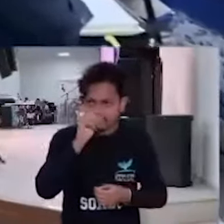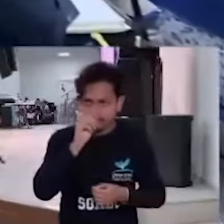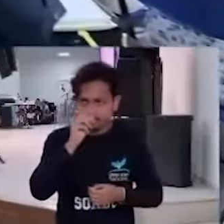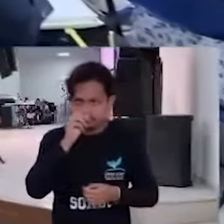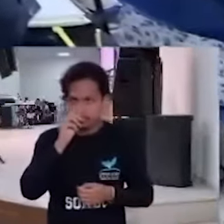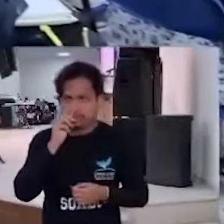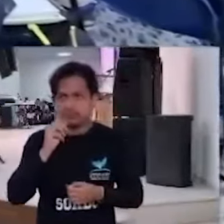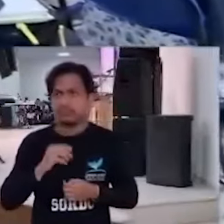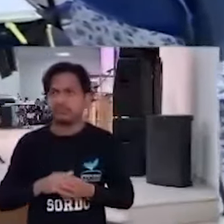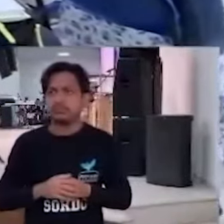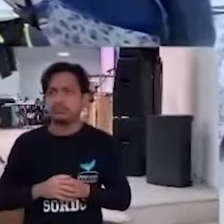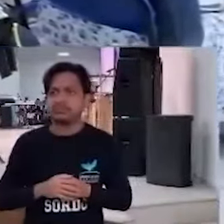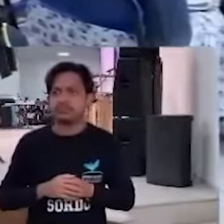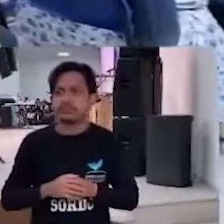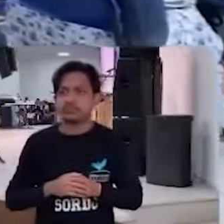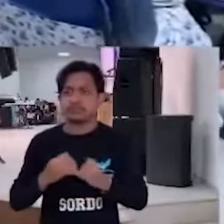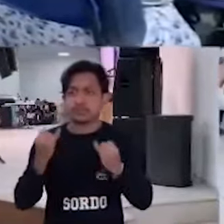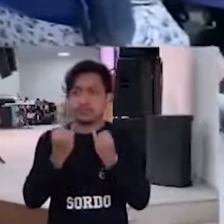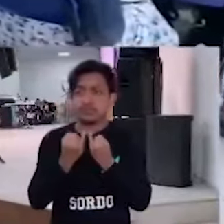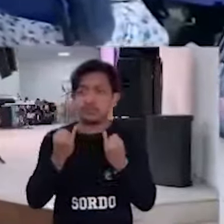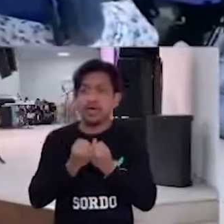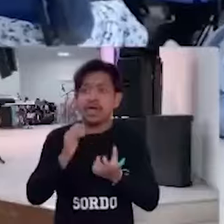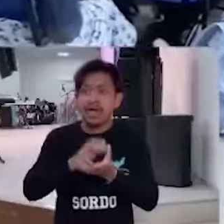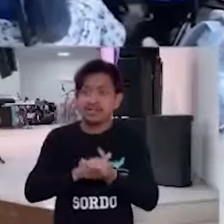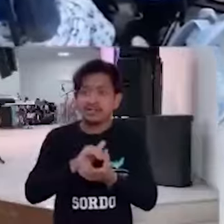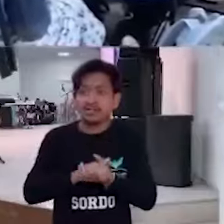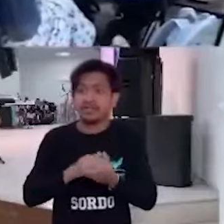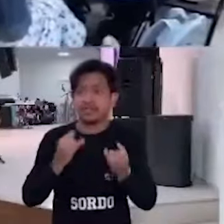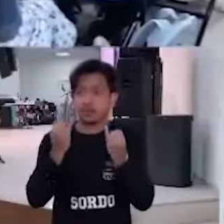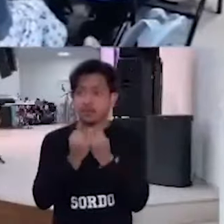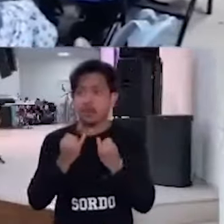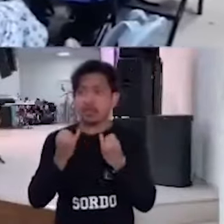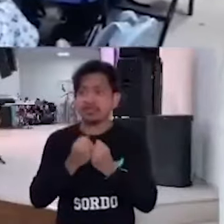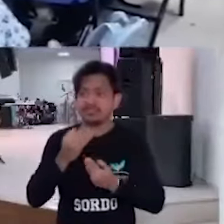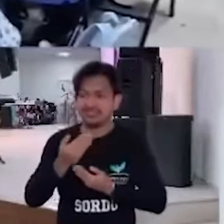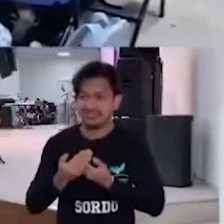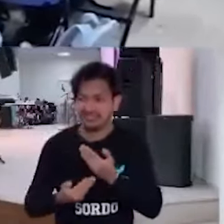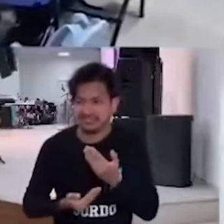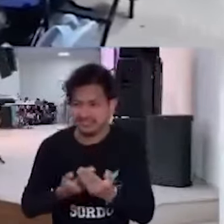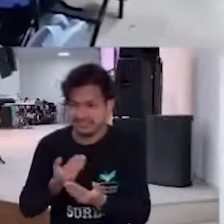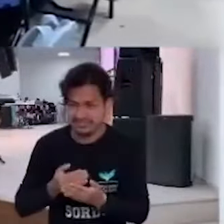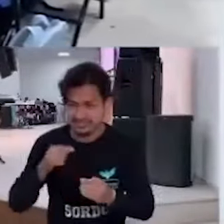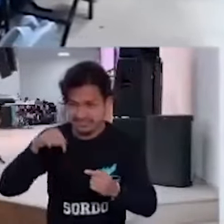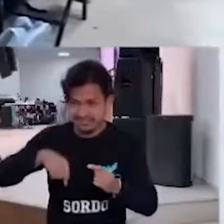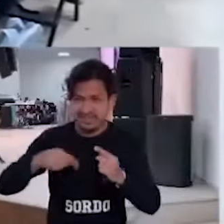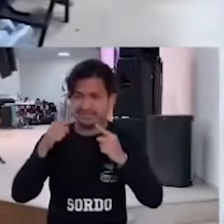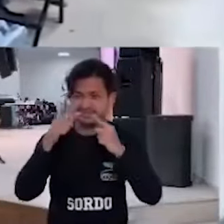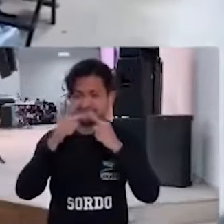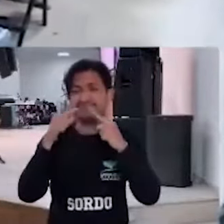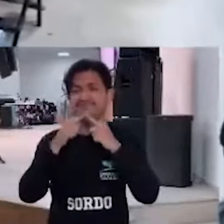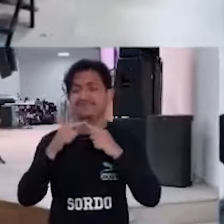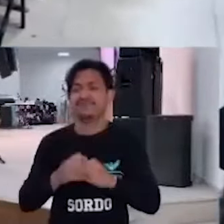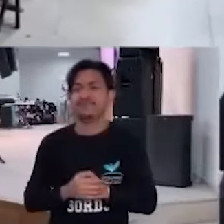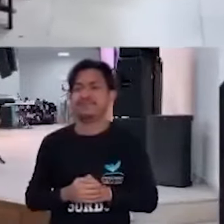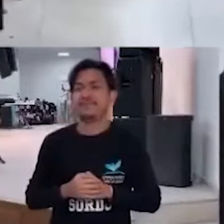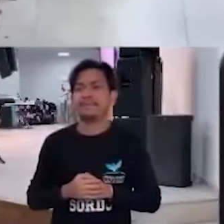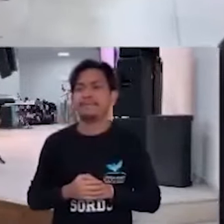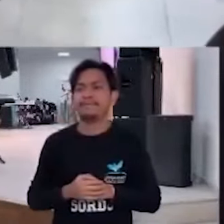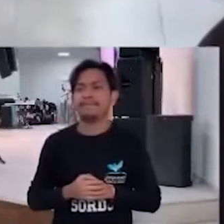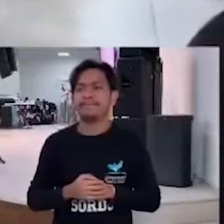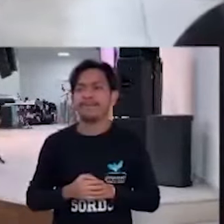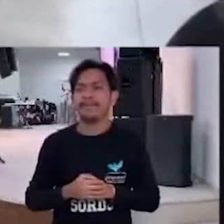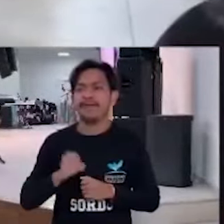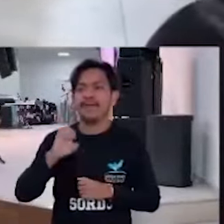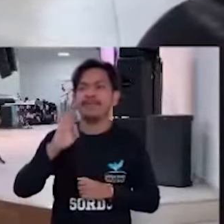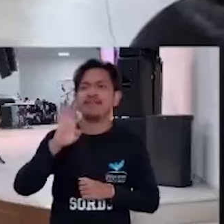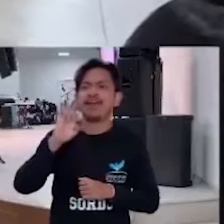como en el ministerio. Efesios capítulo 5, versículo 25 dice Pablo: maridos, amen a sus mujeres así